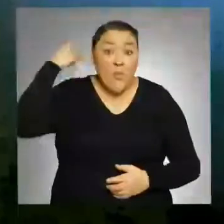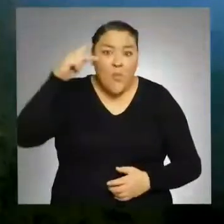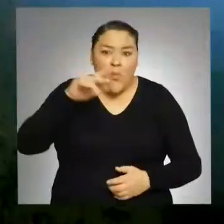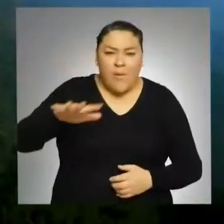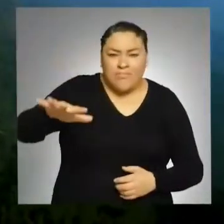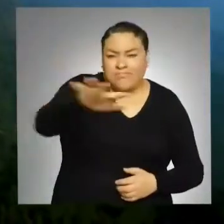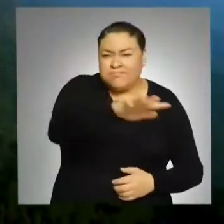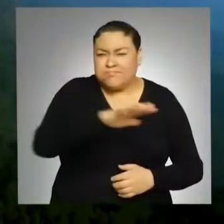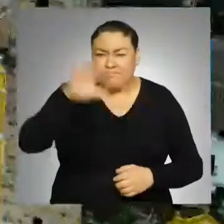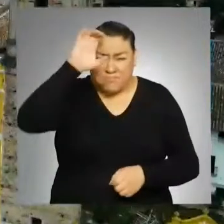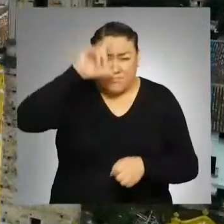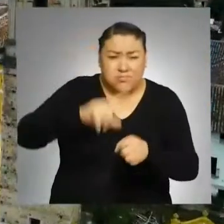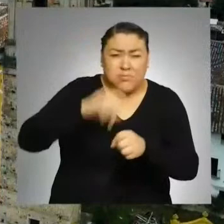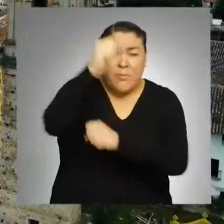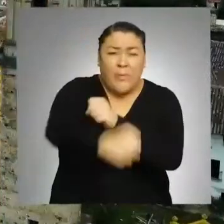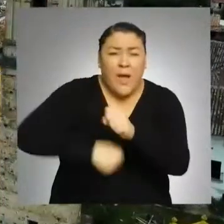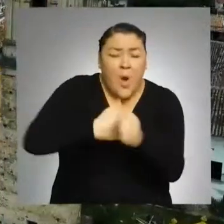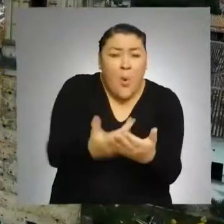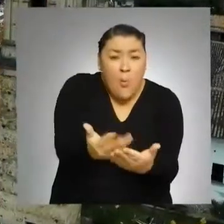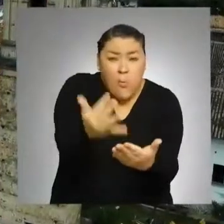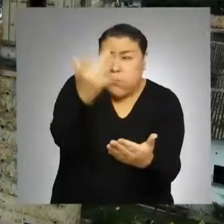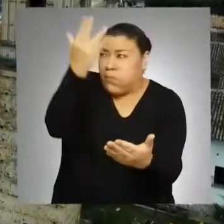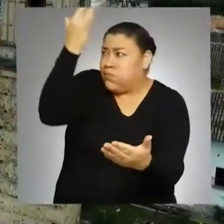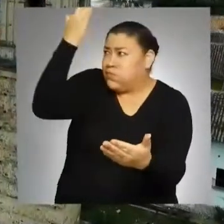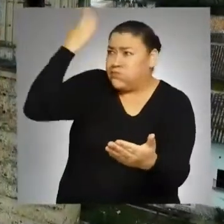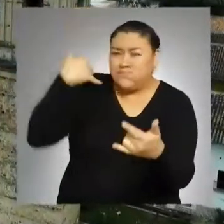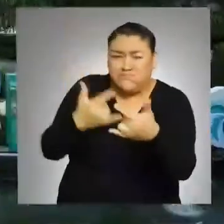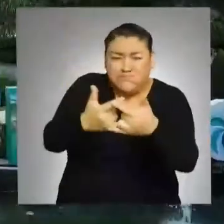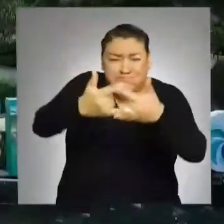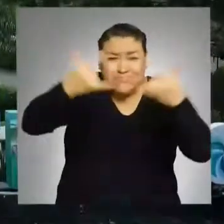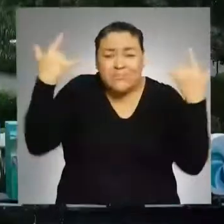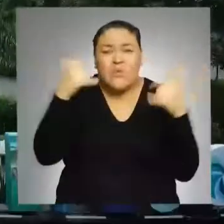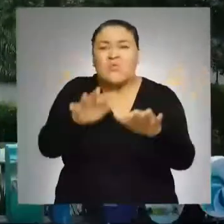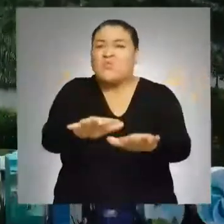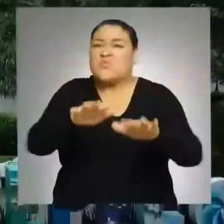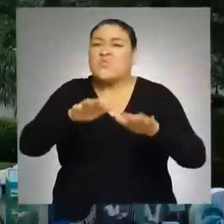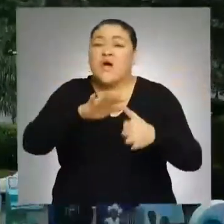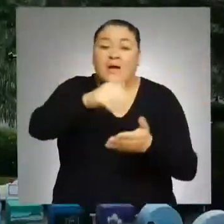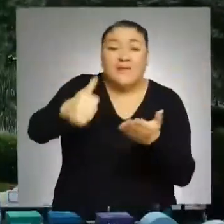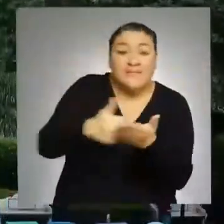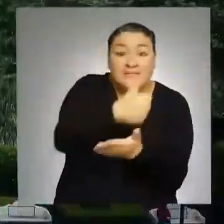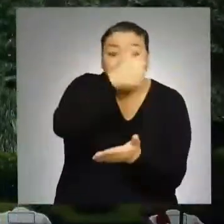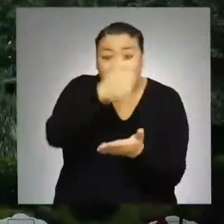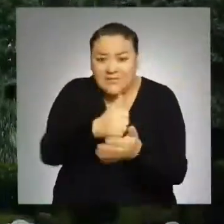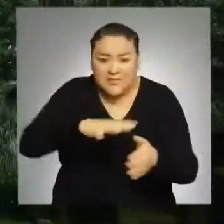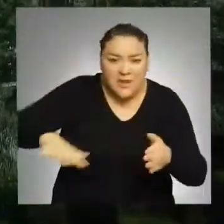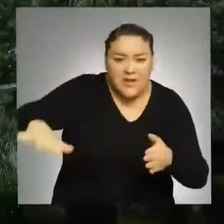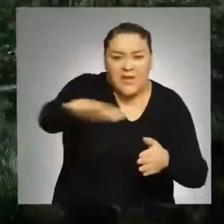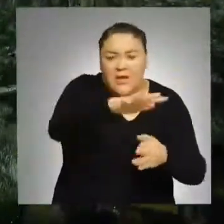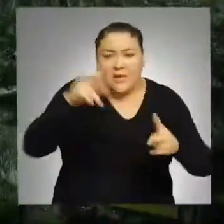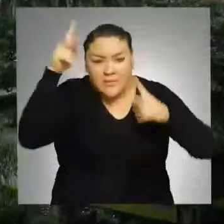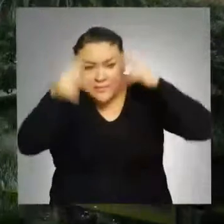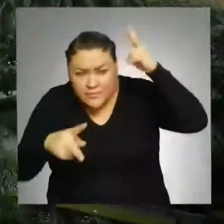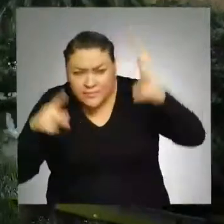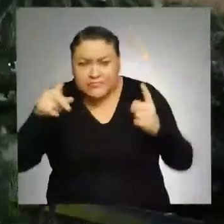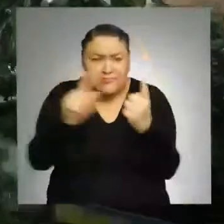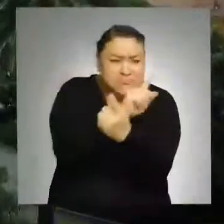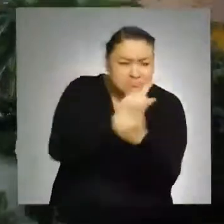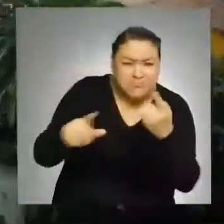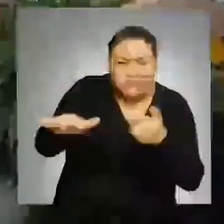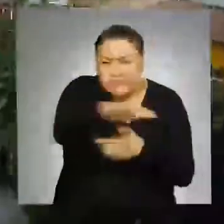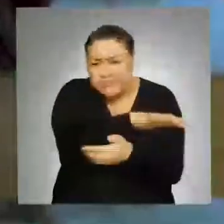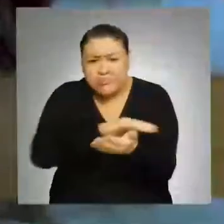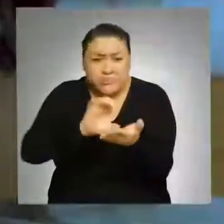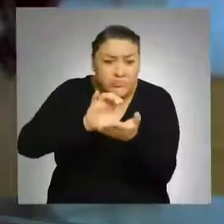Puebla es cuna de riquezas culturales milenarias y testigo de grandes historias. Su desarrollo económico y social lo convierte en un